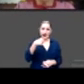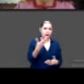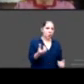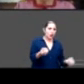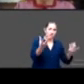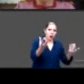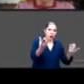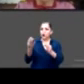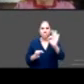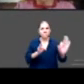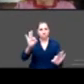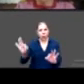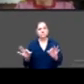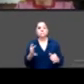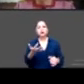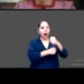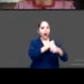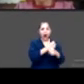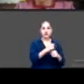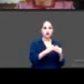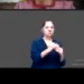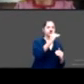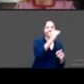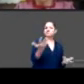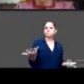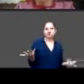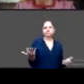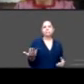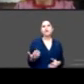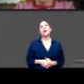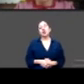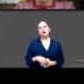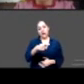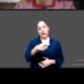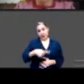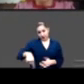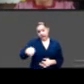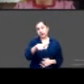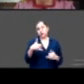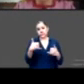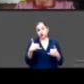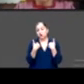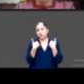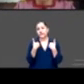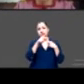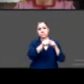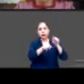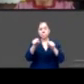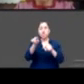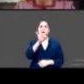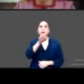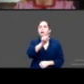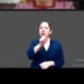trabajando en la necesidad insatisfecha de las adolescentes ¿qué pasaría si esta necesidad insatisfecha